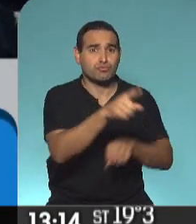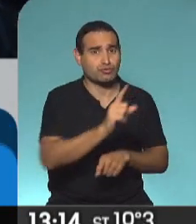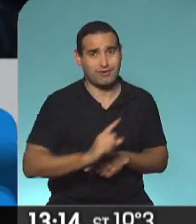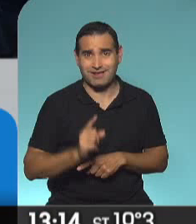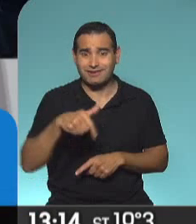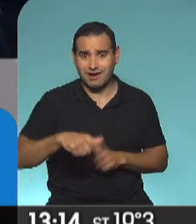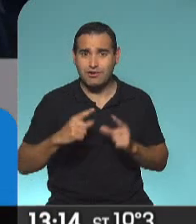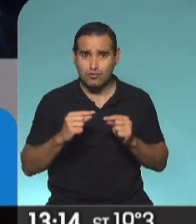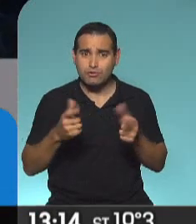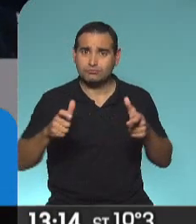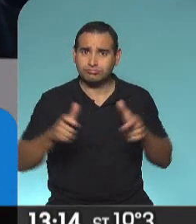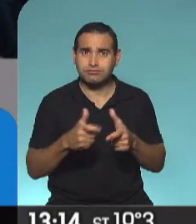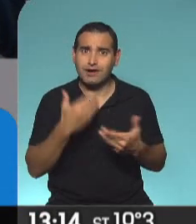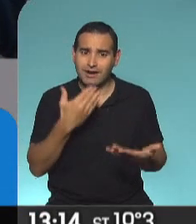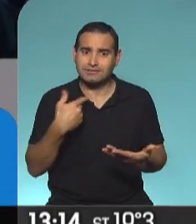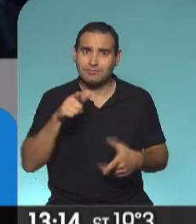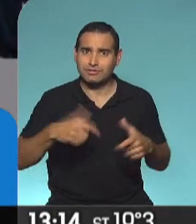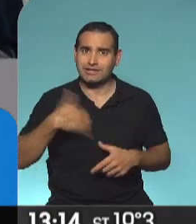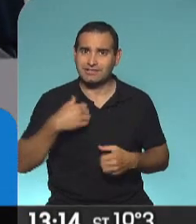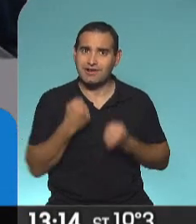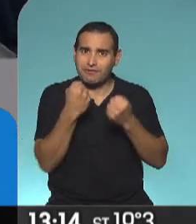del esfuerzo que hemos hecho todos los argentinos.